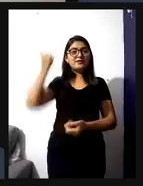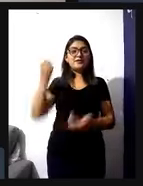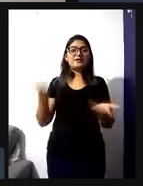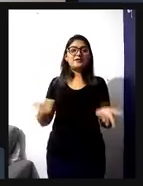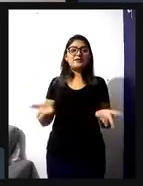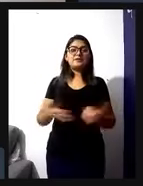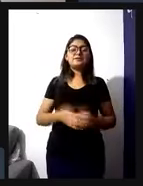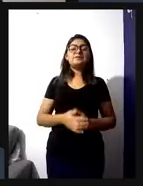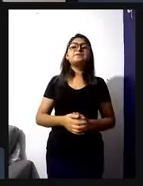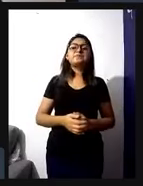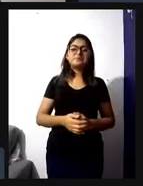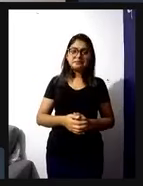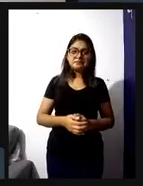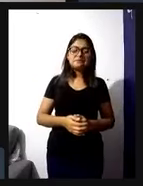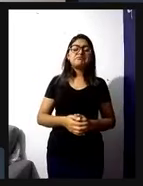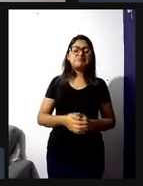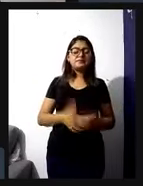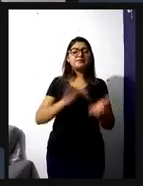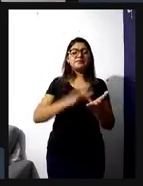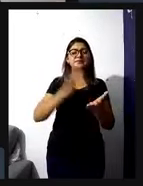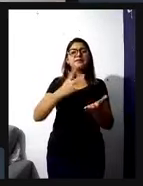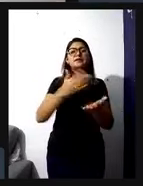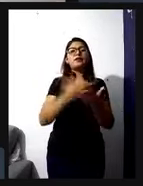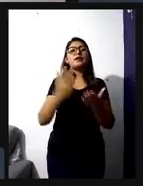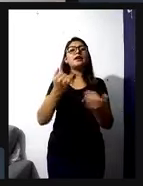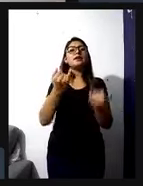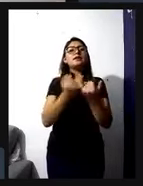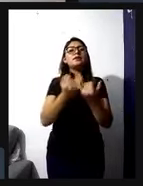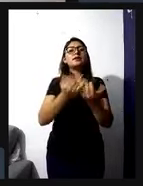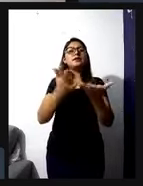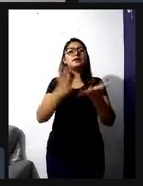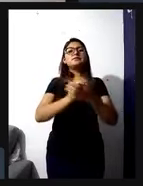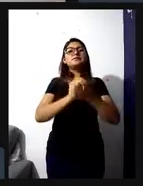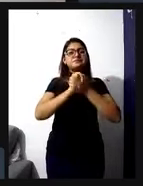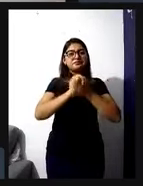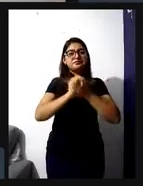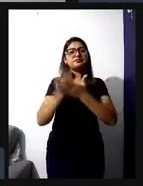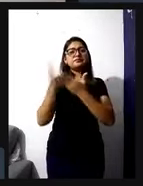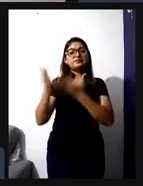Doctora, bueno, la saludan, maestra, la saludan desde Querétaro.